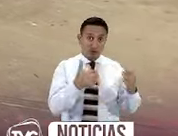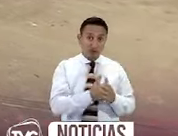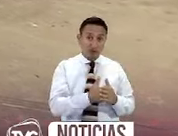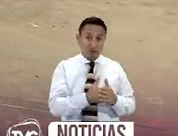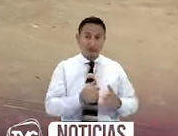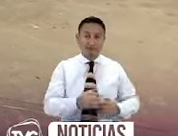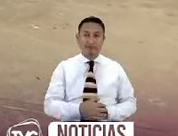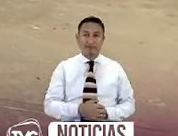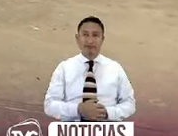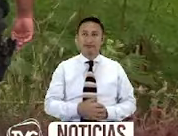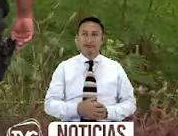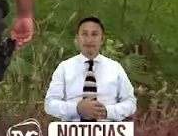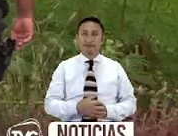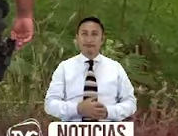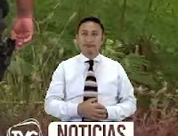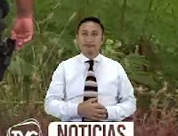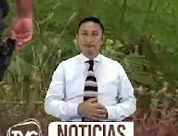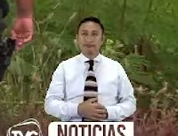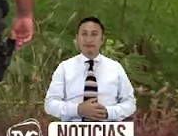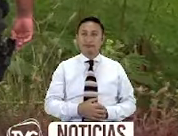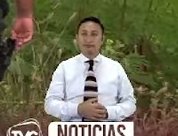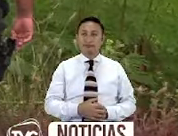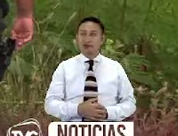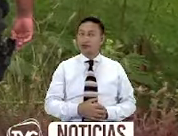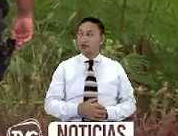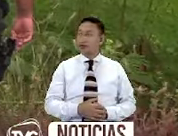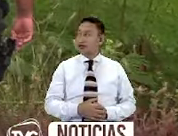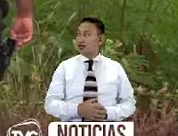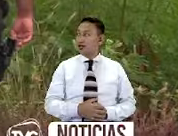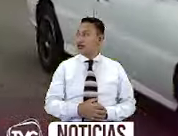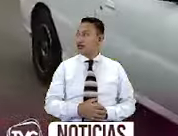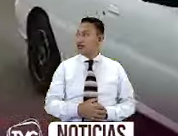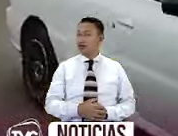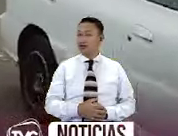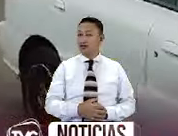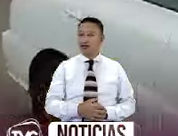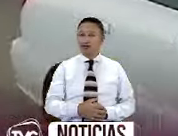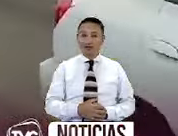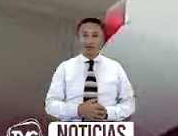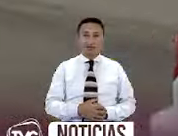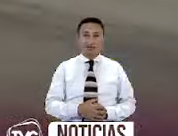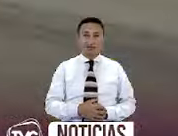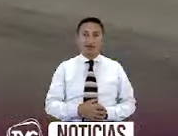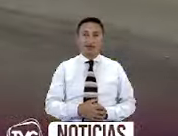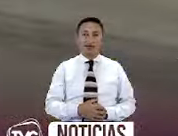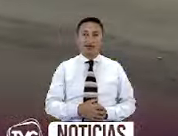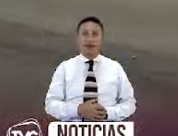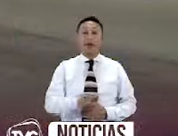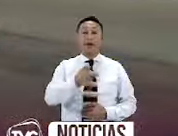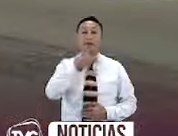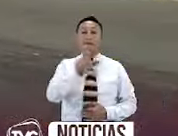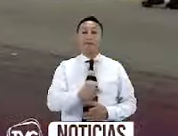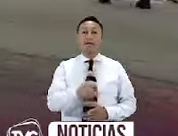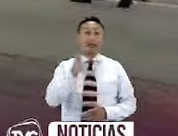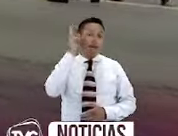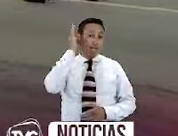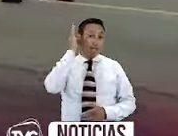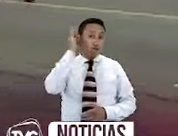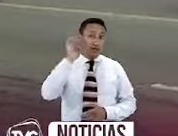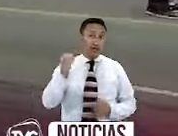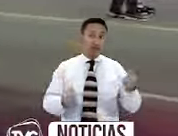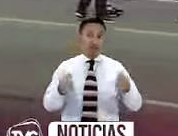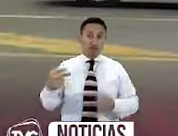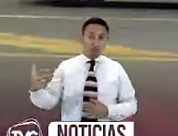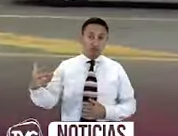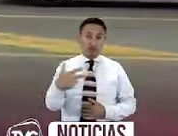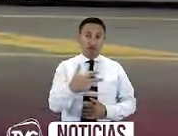del pasado judicial. Aún no se levantaba su cadáver cuando se registraba otro ataque de sicarios. La víctima fue una mujer que circulaba en su vehículo.